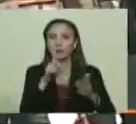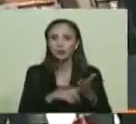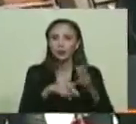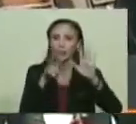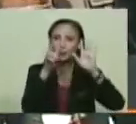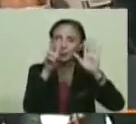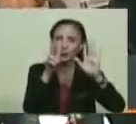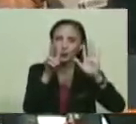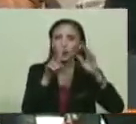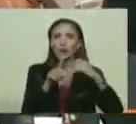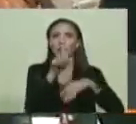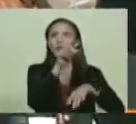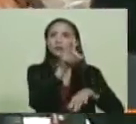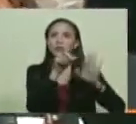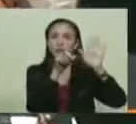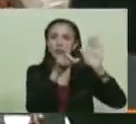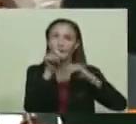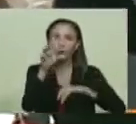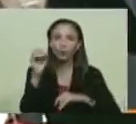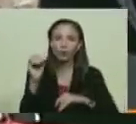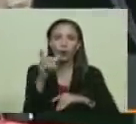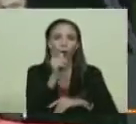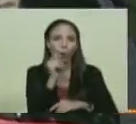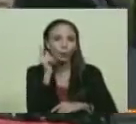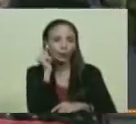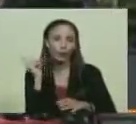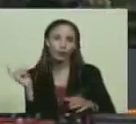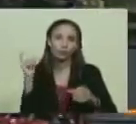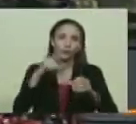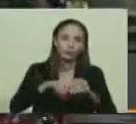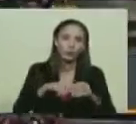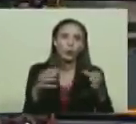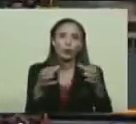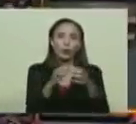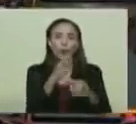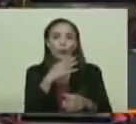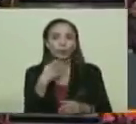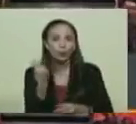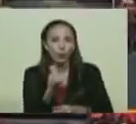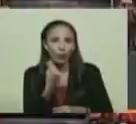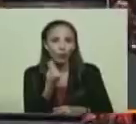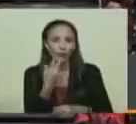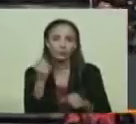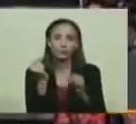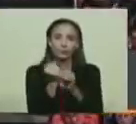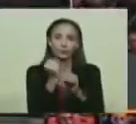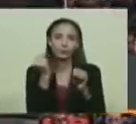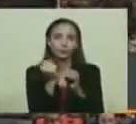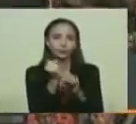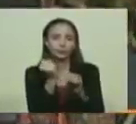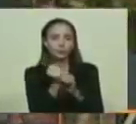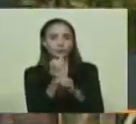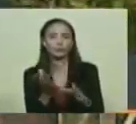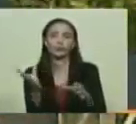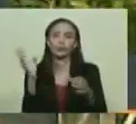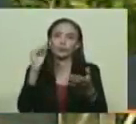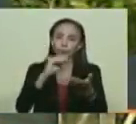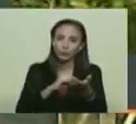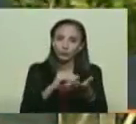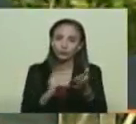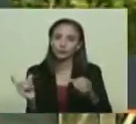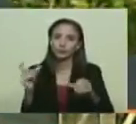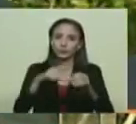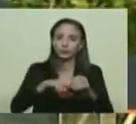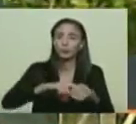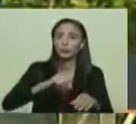17.610 muchachos y muchachas en el Plan Chamba Juvenil para incorporarse a las filas de la